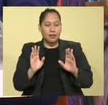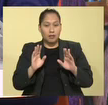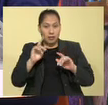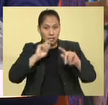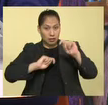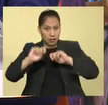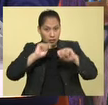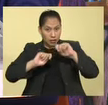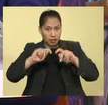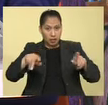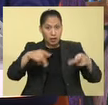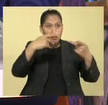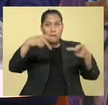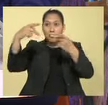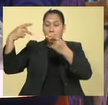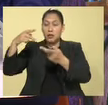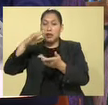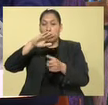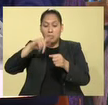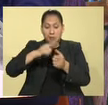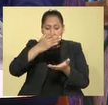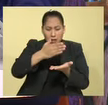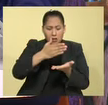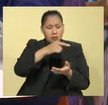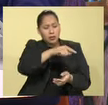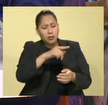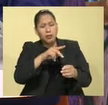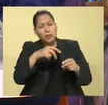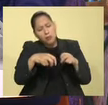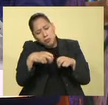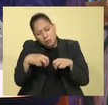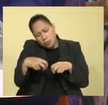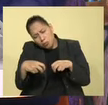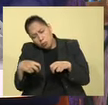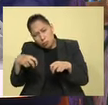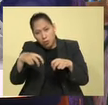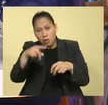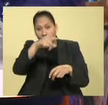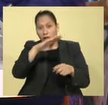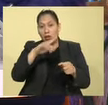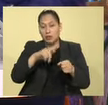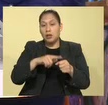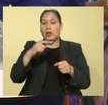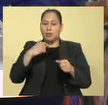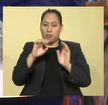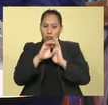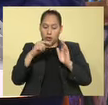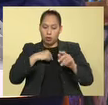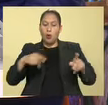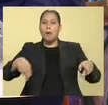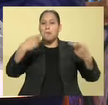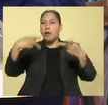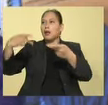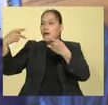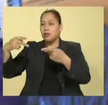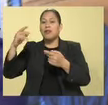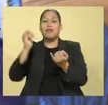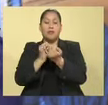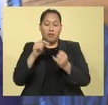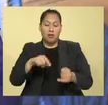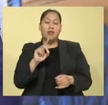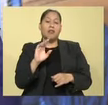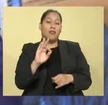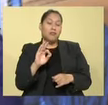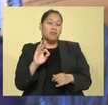tiendas que venden animales que tienen a los cachorros en pésimas condiciones Bueno tú ahí eres un vendedor también está regulado en esta